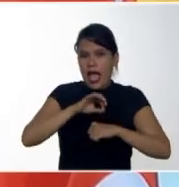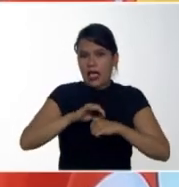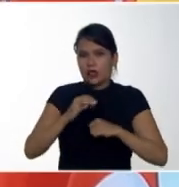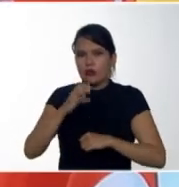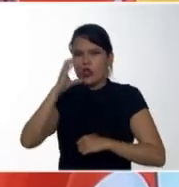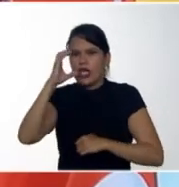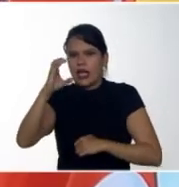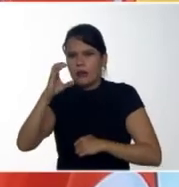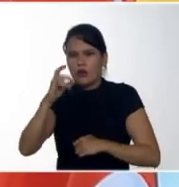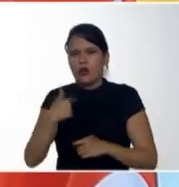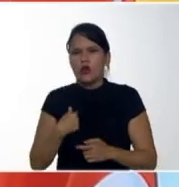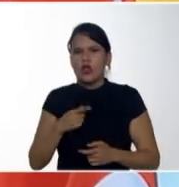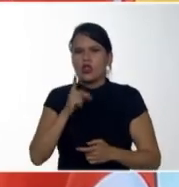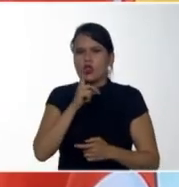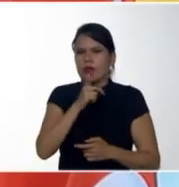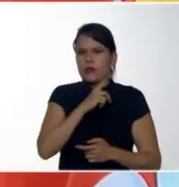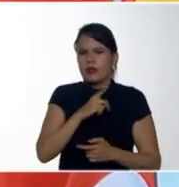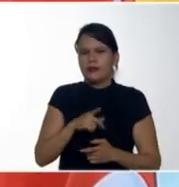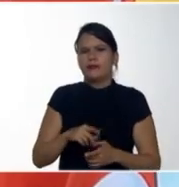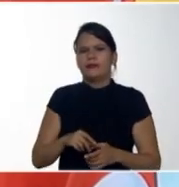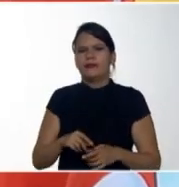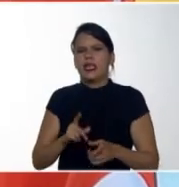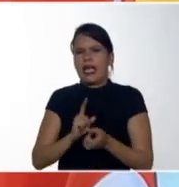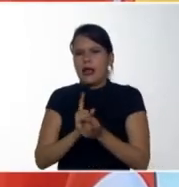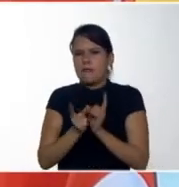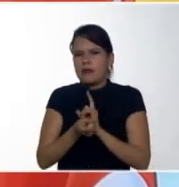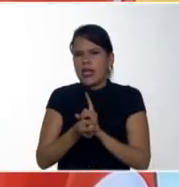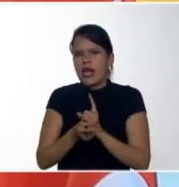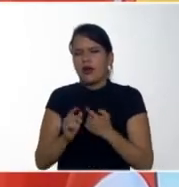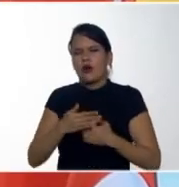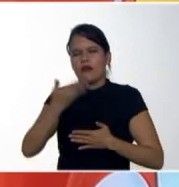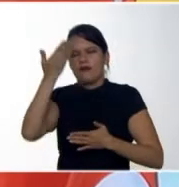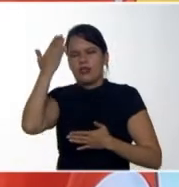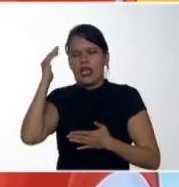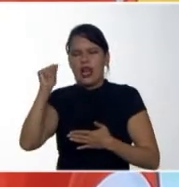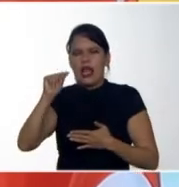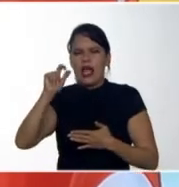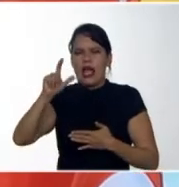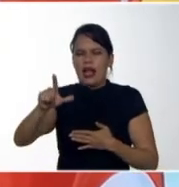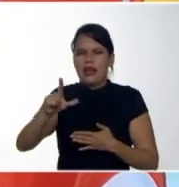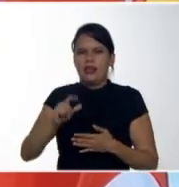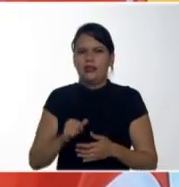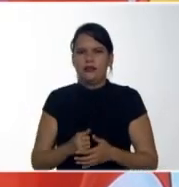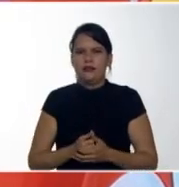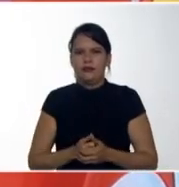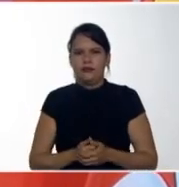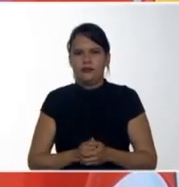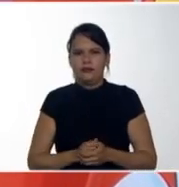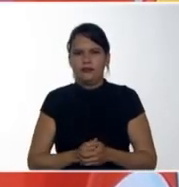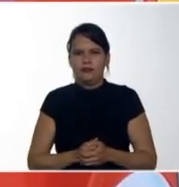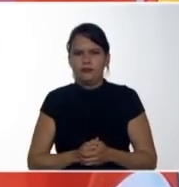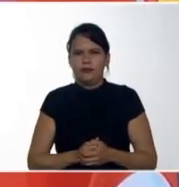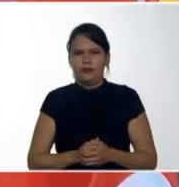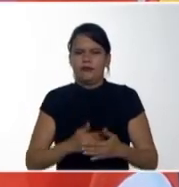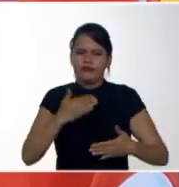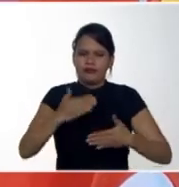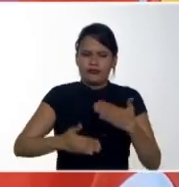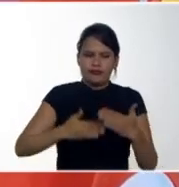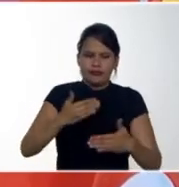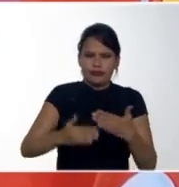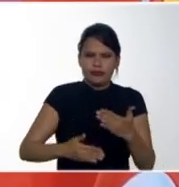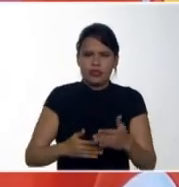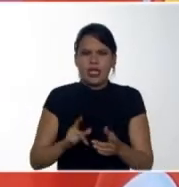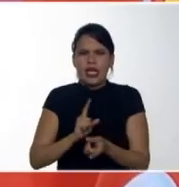llama etanal. Si tiene 3 átomos de carbono, se llama propanal. Y así